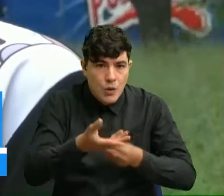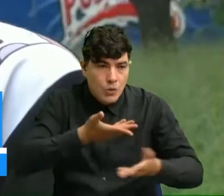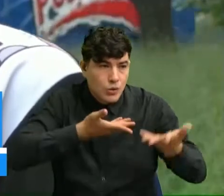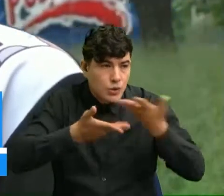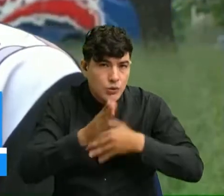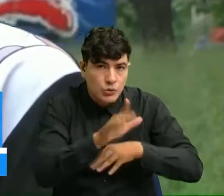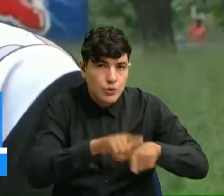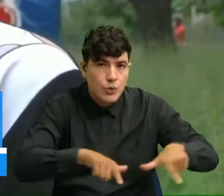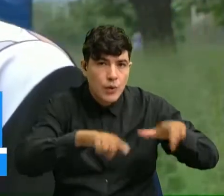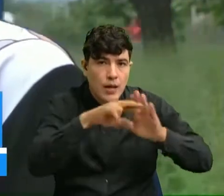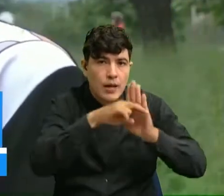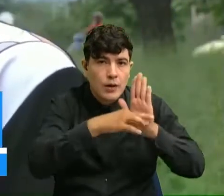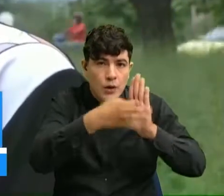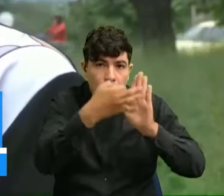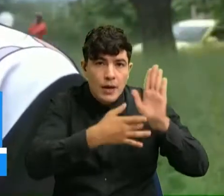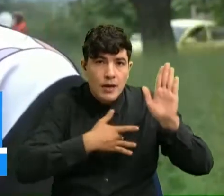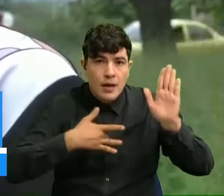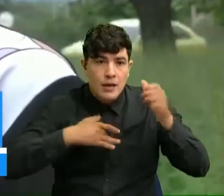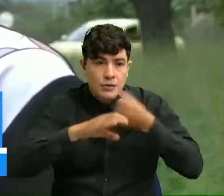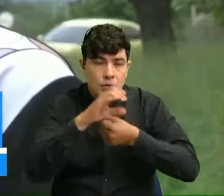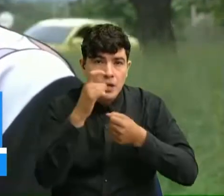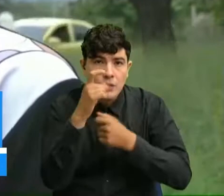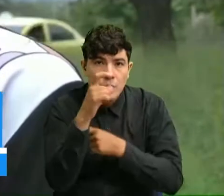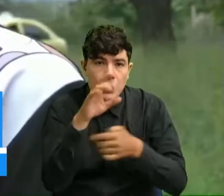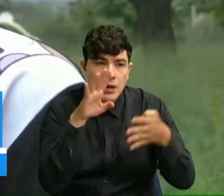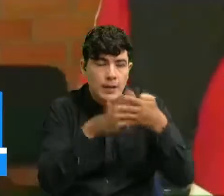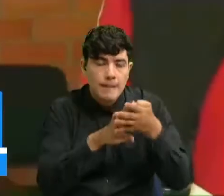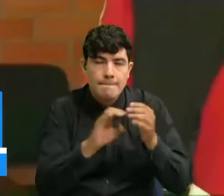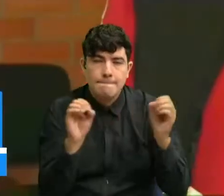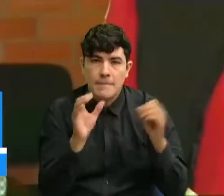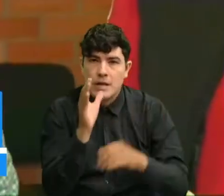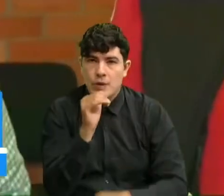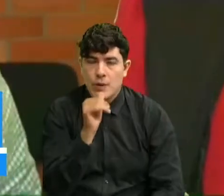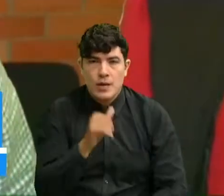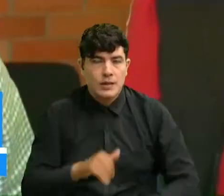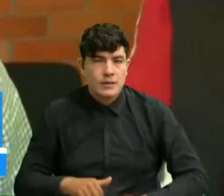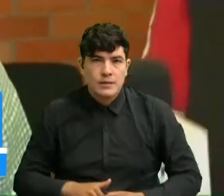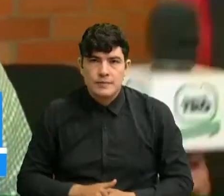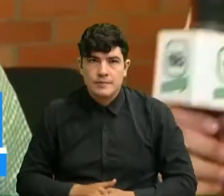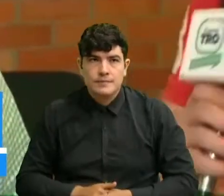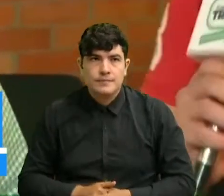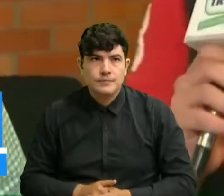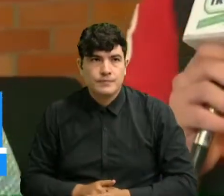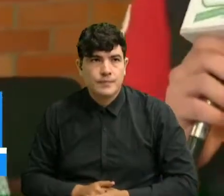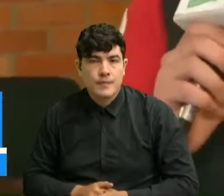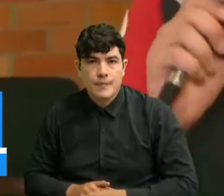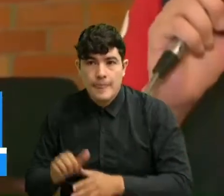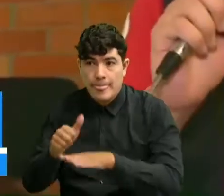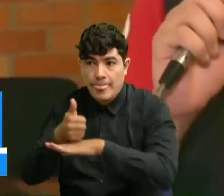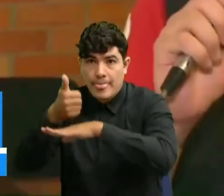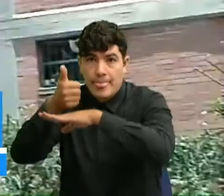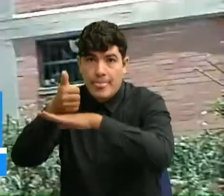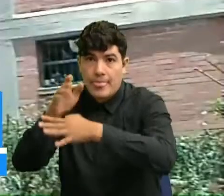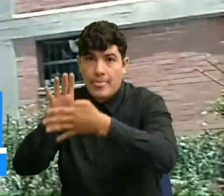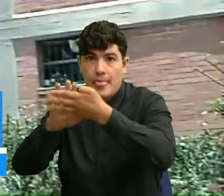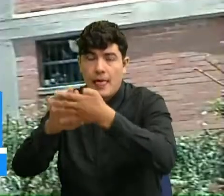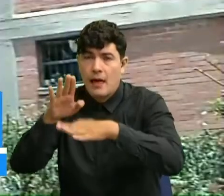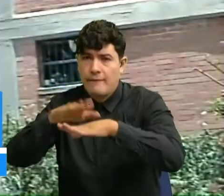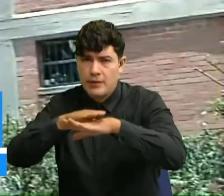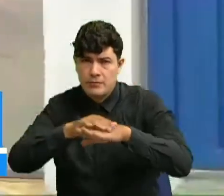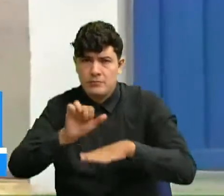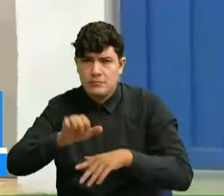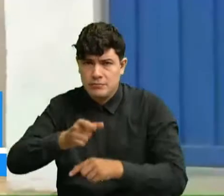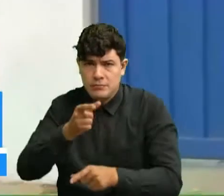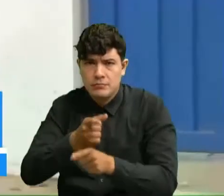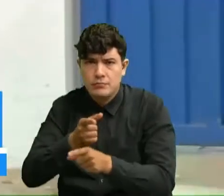pésimas que tiene la cárcel de Cúcuta a cuanto a bioseguridad. Por otra parte, las directivas de centro penitenciario advierten que sí hay